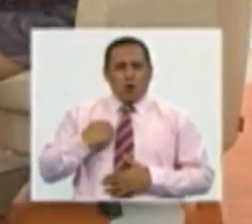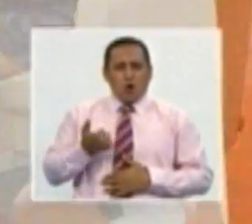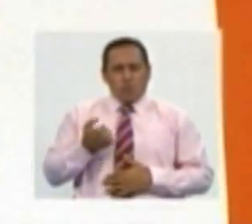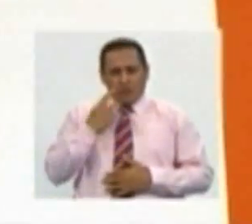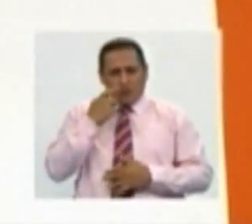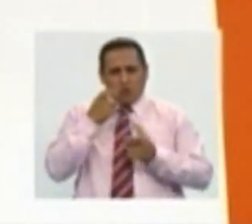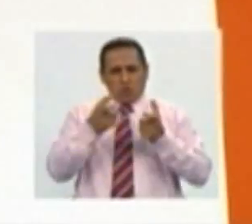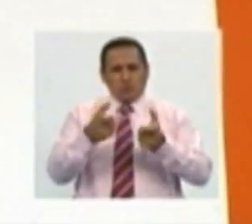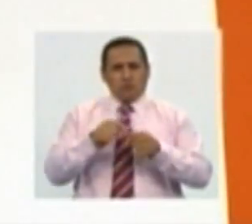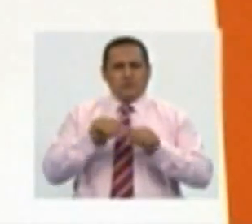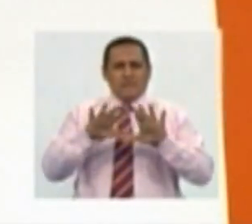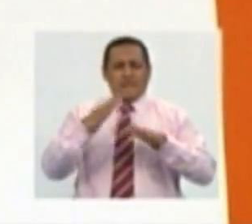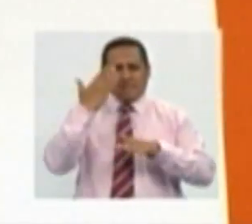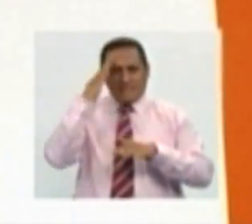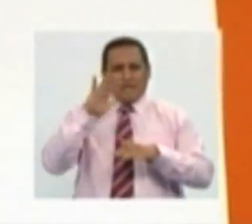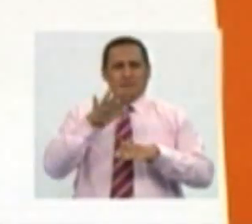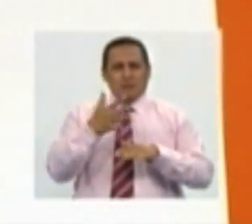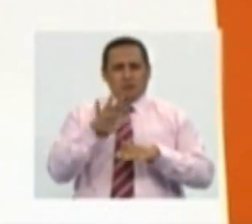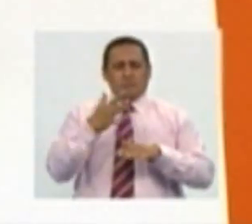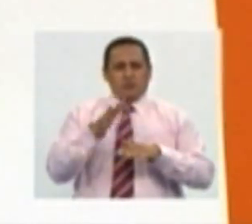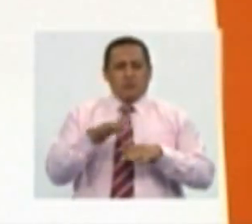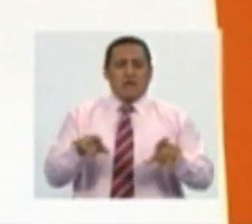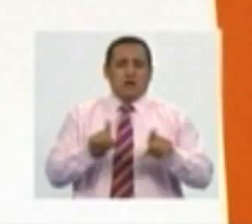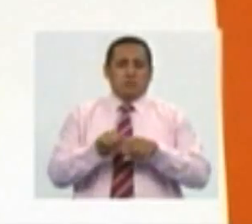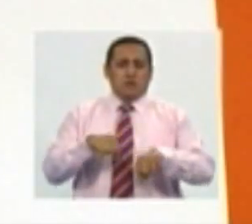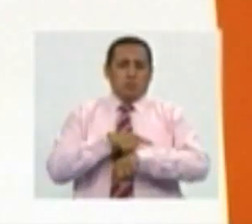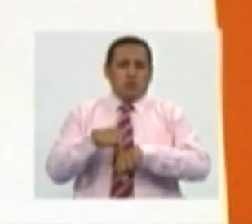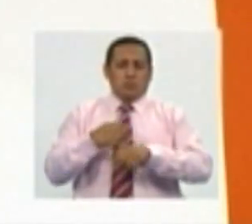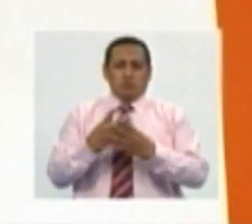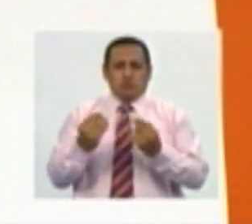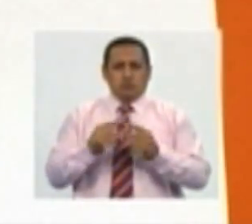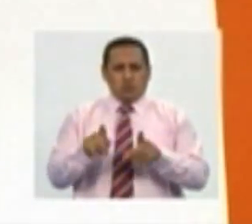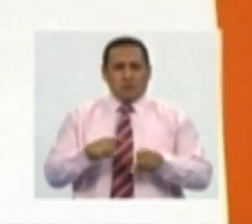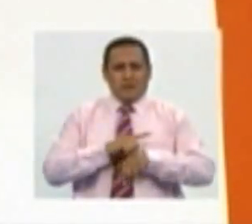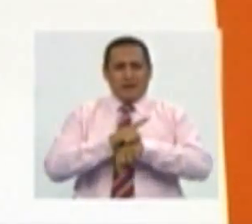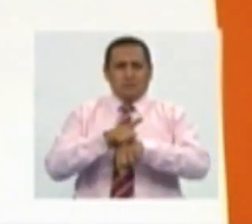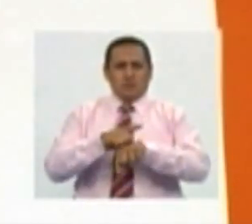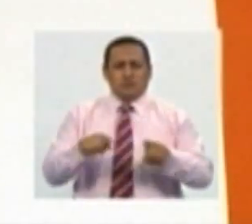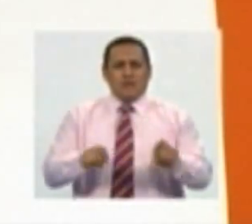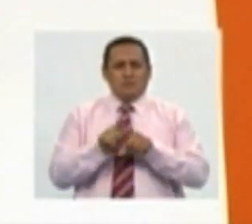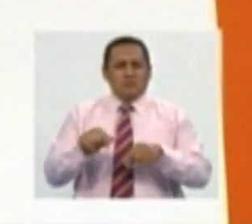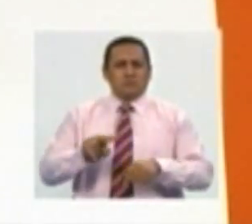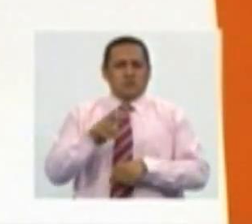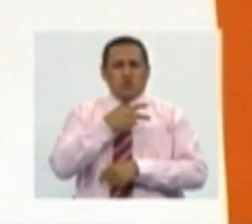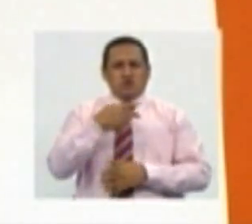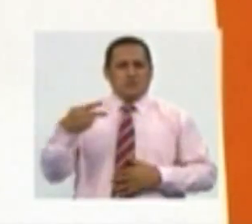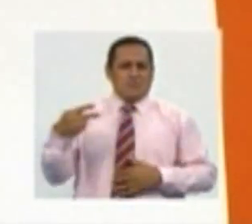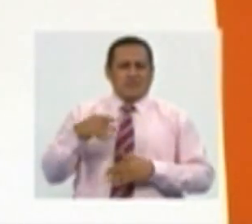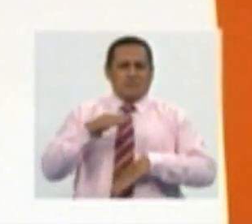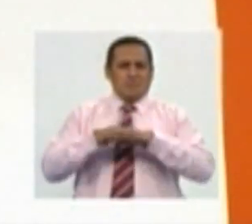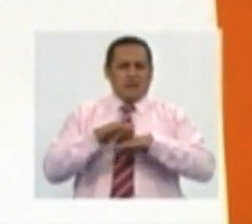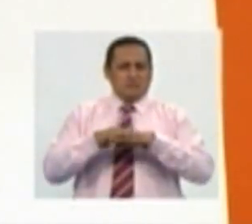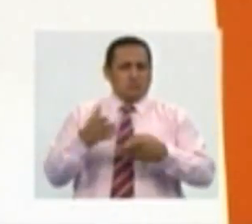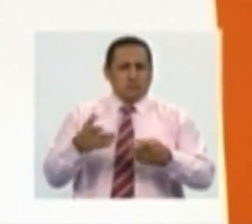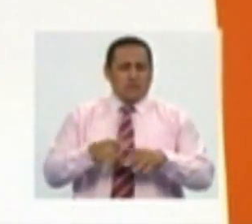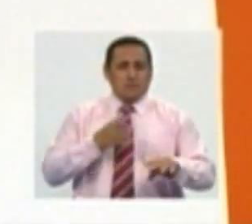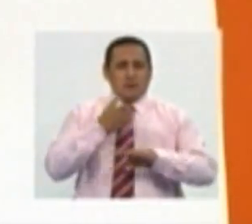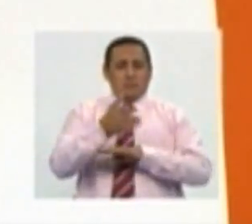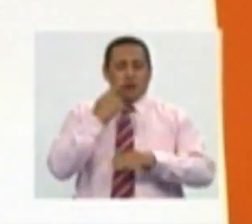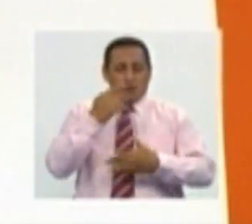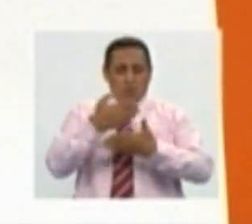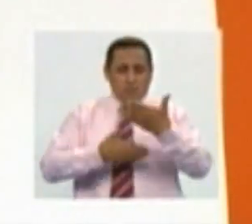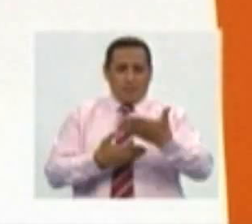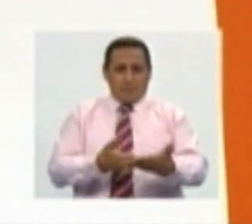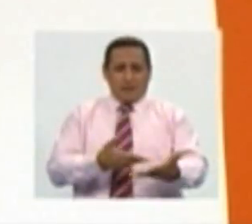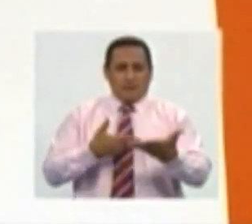inspector, en promedio 10 días, ¿no? Bueno, tampoco es tanto, ¿no? No es tanto, evidentemente, máximo 2 semanas, ¿no? 2 semanas en que se